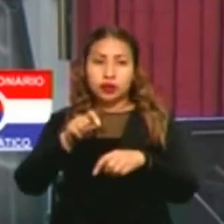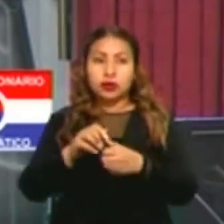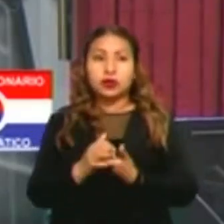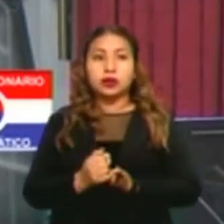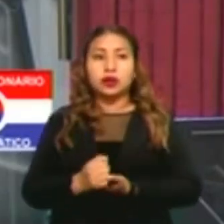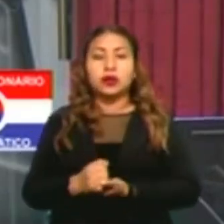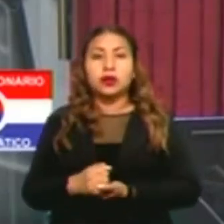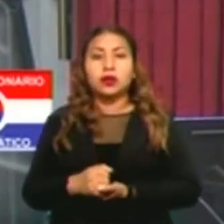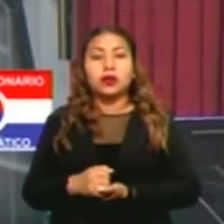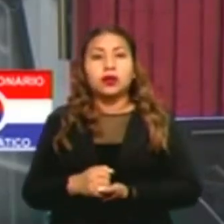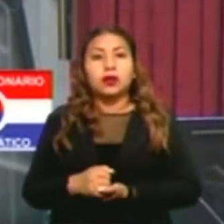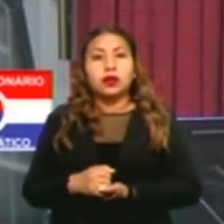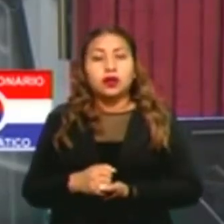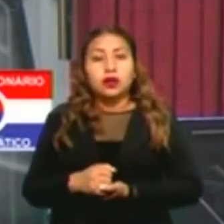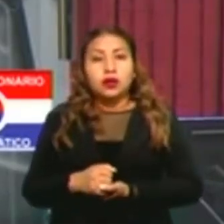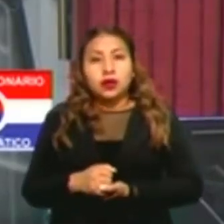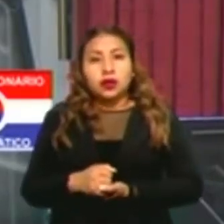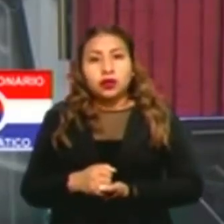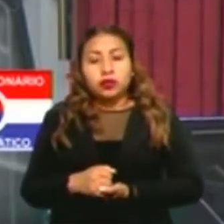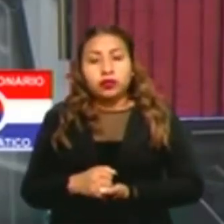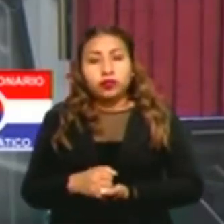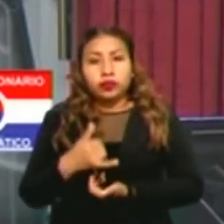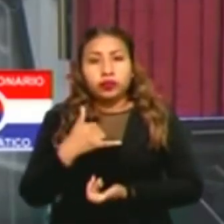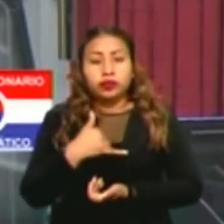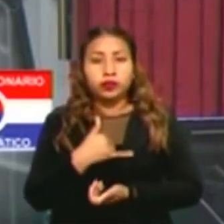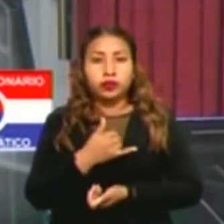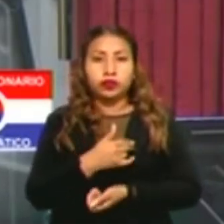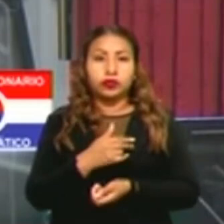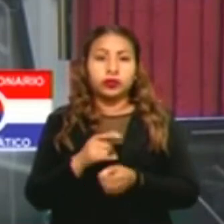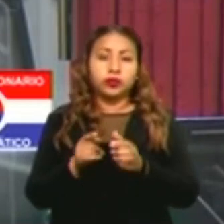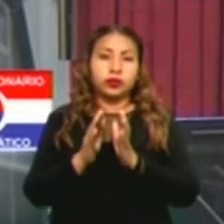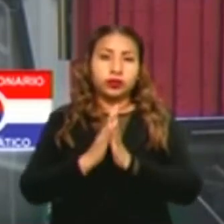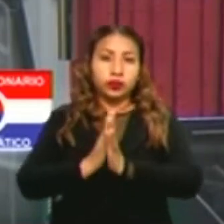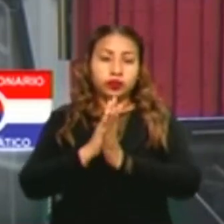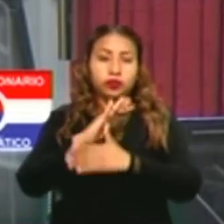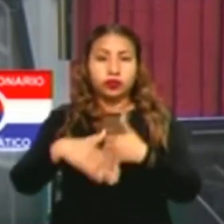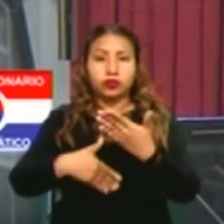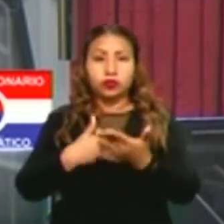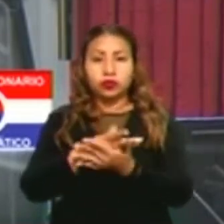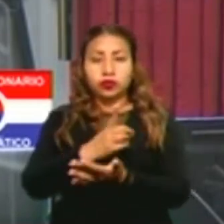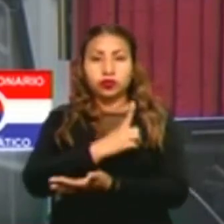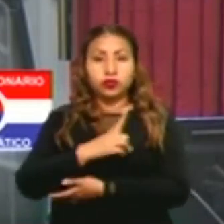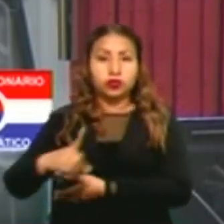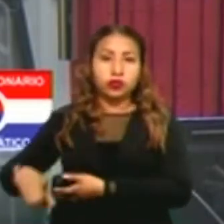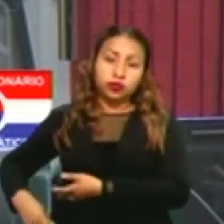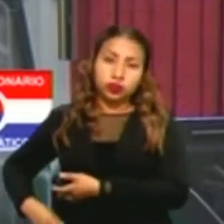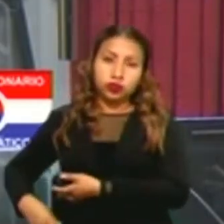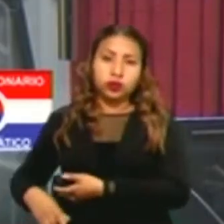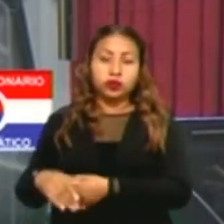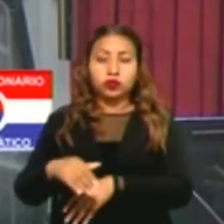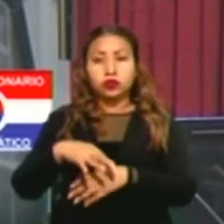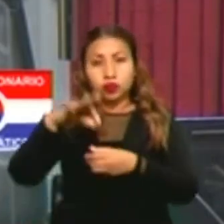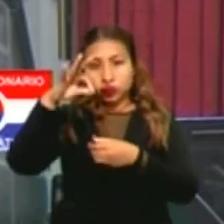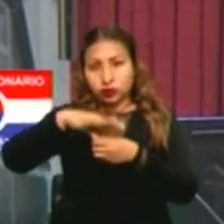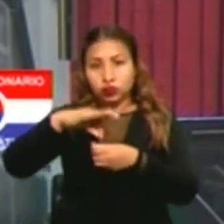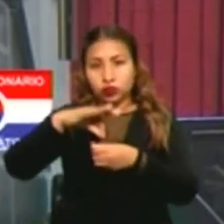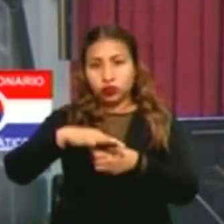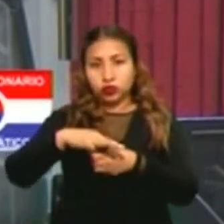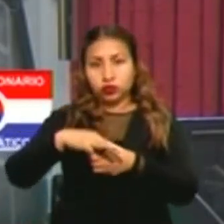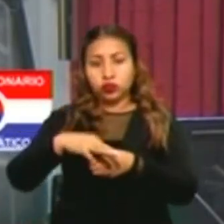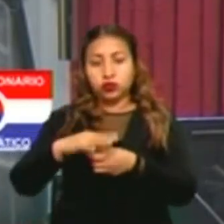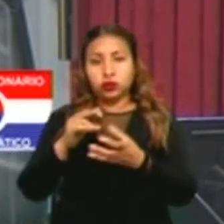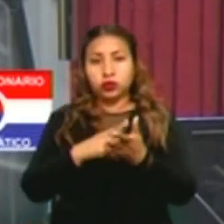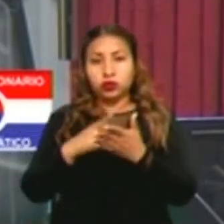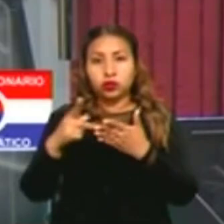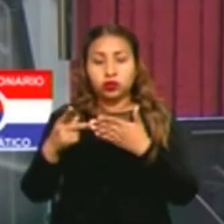discapacidad. Así que le pedimos pues a todos los diputados que le den su voto favorable al